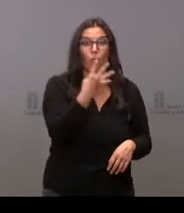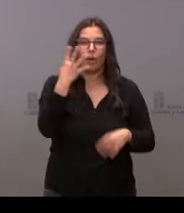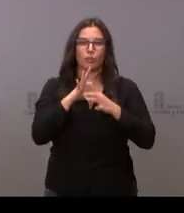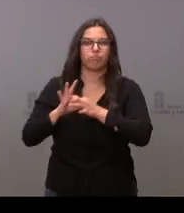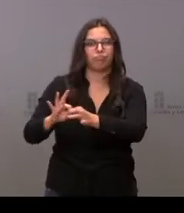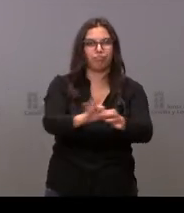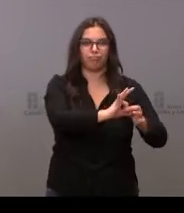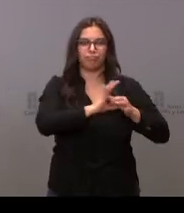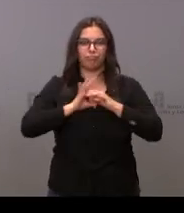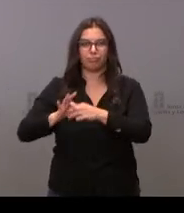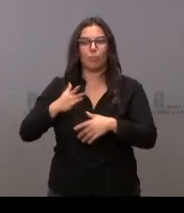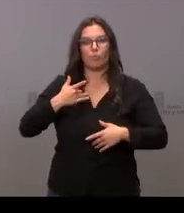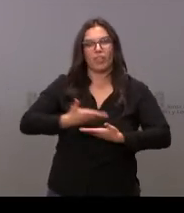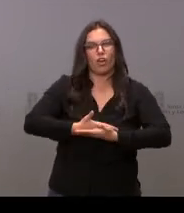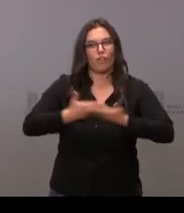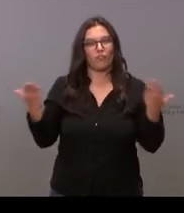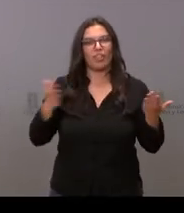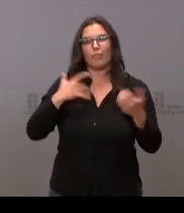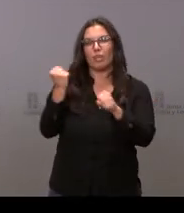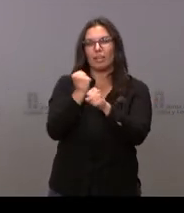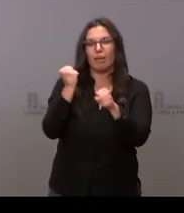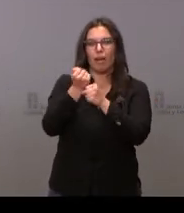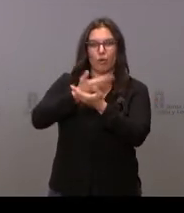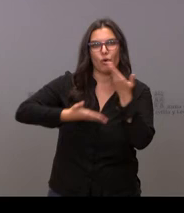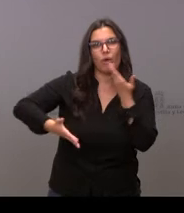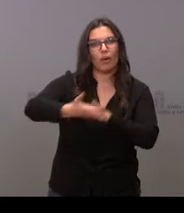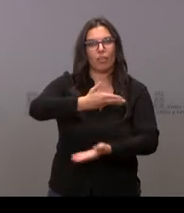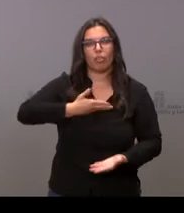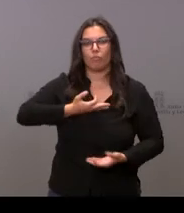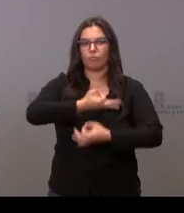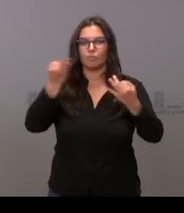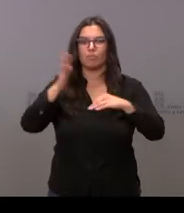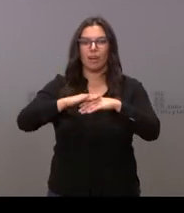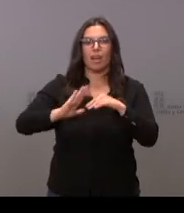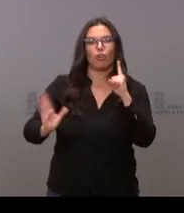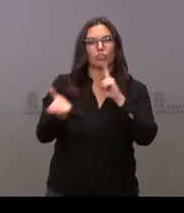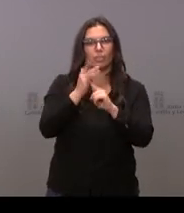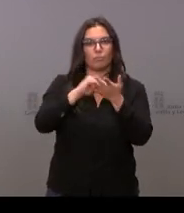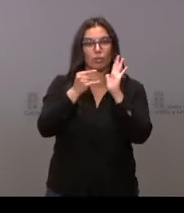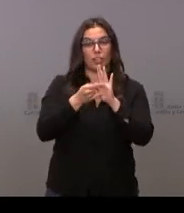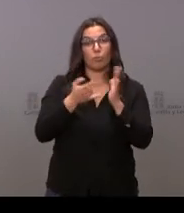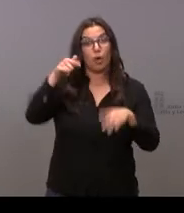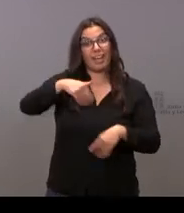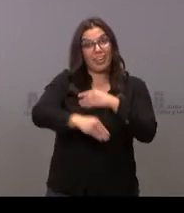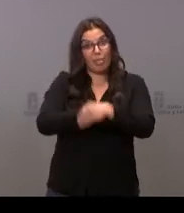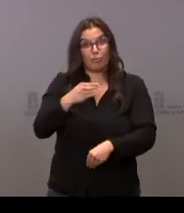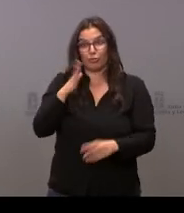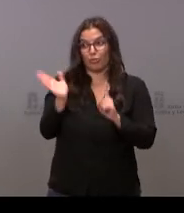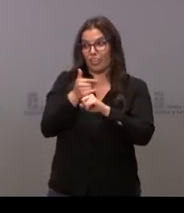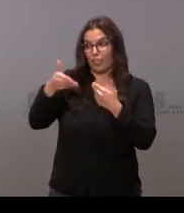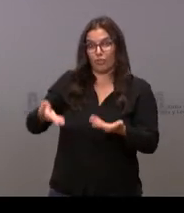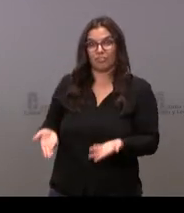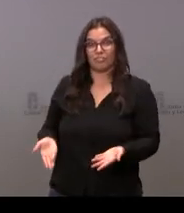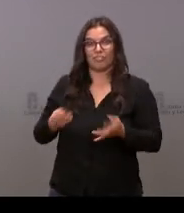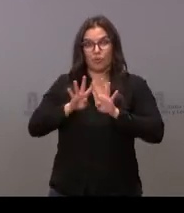pudieran estar convencidas pudieran trabajar juntas para sacar proyectos adelante si eso es lo que está sucediendo en salamanca y eso